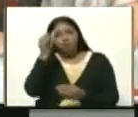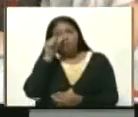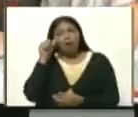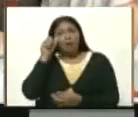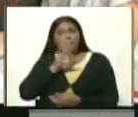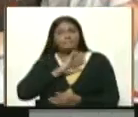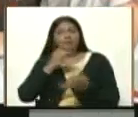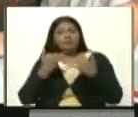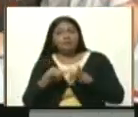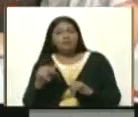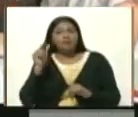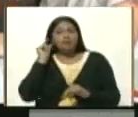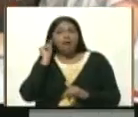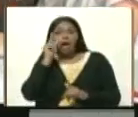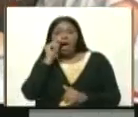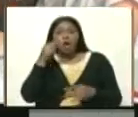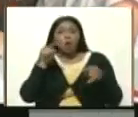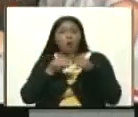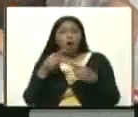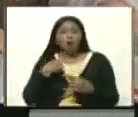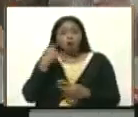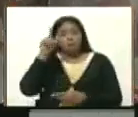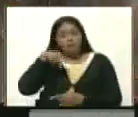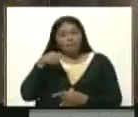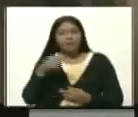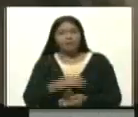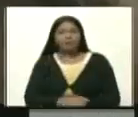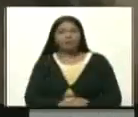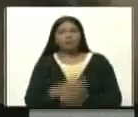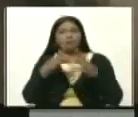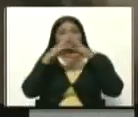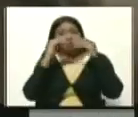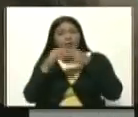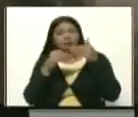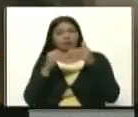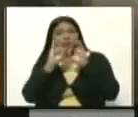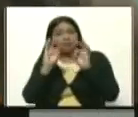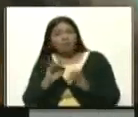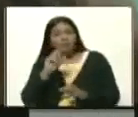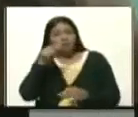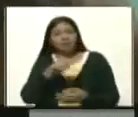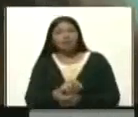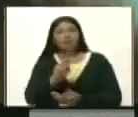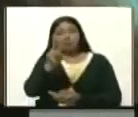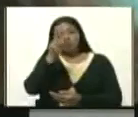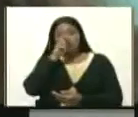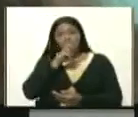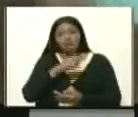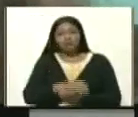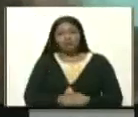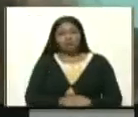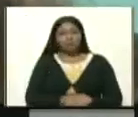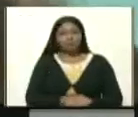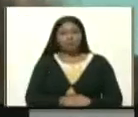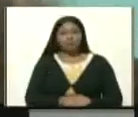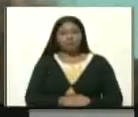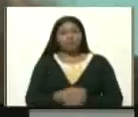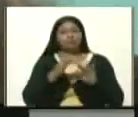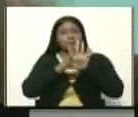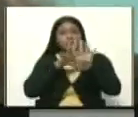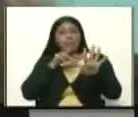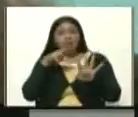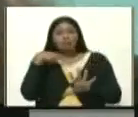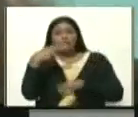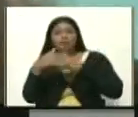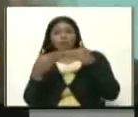mis hijas, con mis hijos, conmigo. Todo esto también ha ocurrido en estos 2 años. Miles de voces se